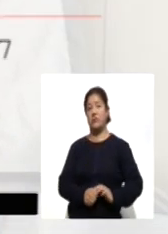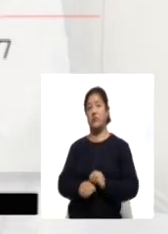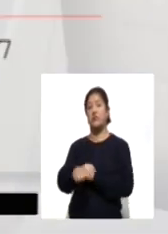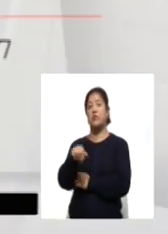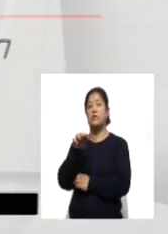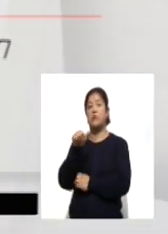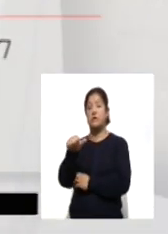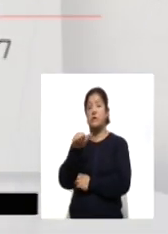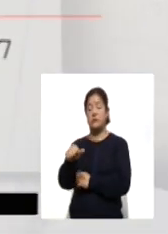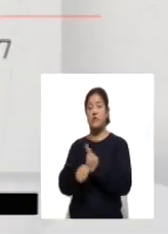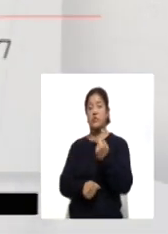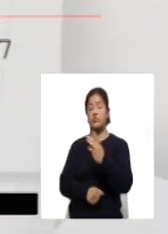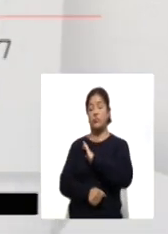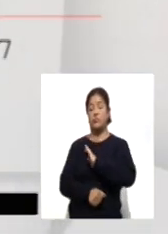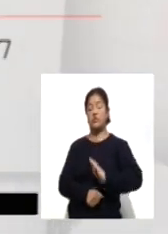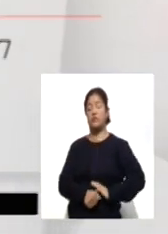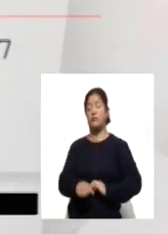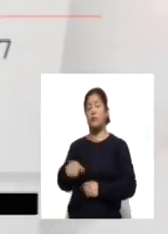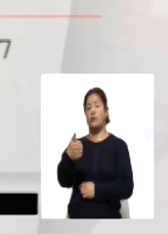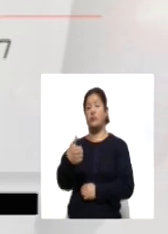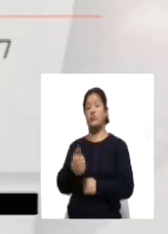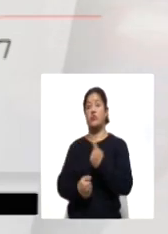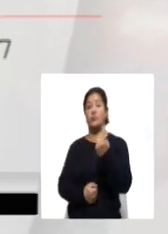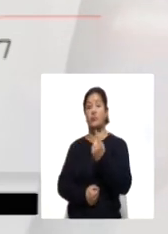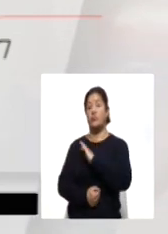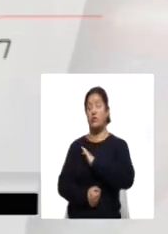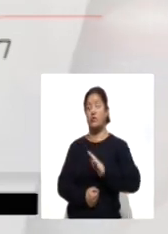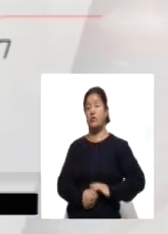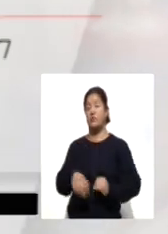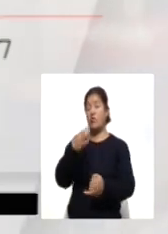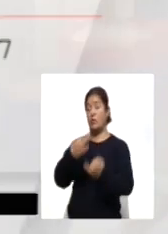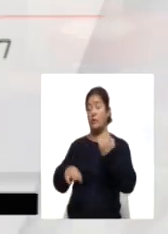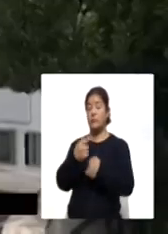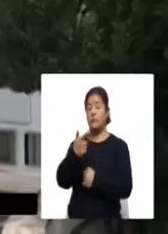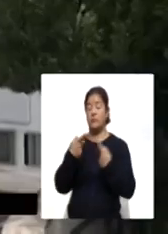Tecopilco 16, Benito Juárez 11 y Emiliano Zapata